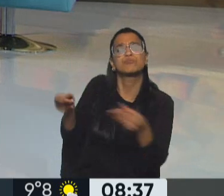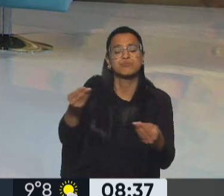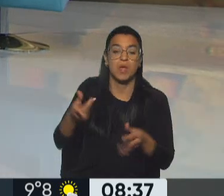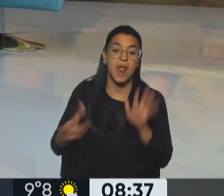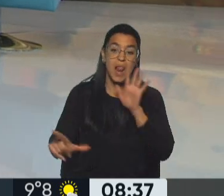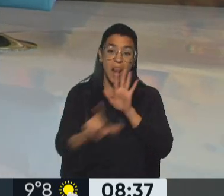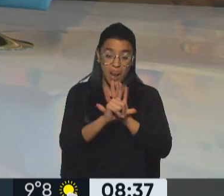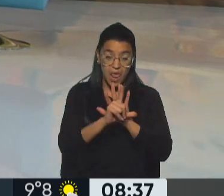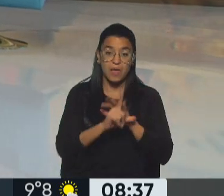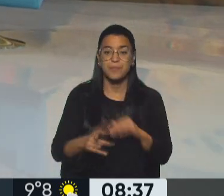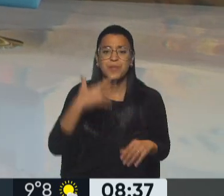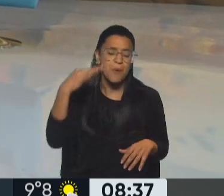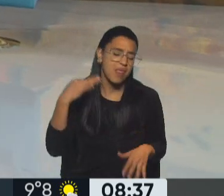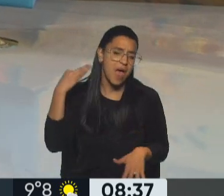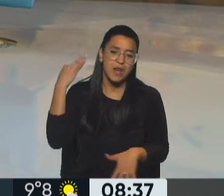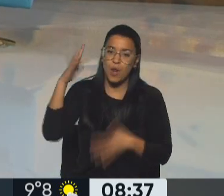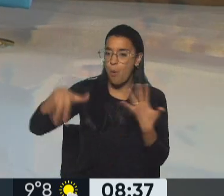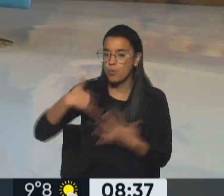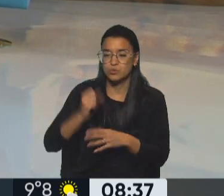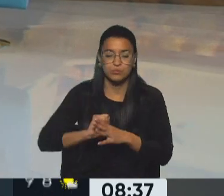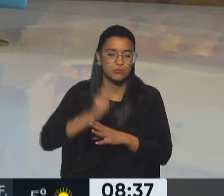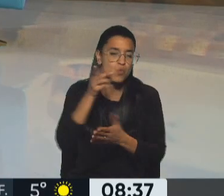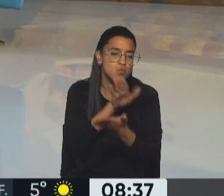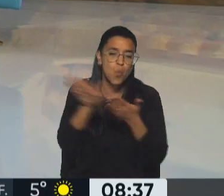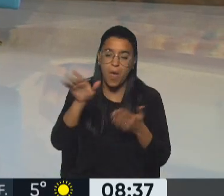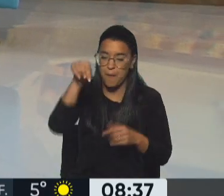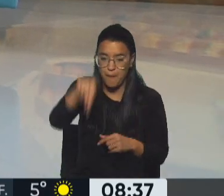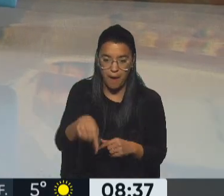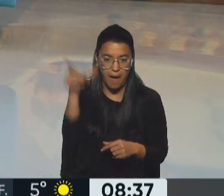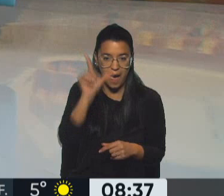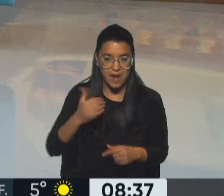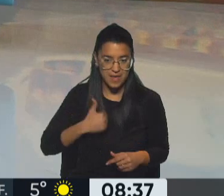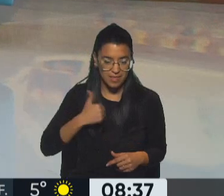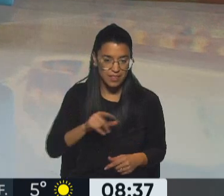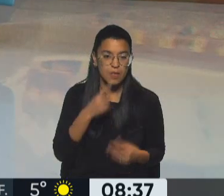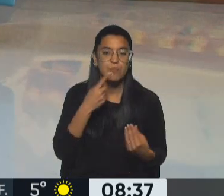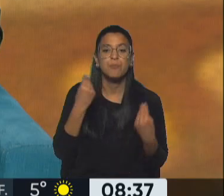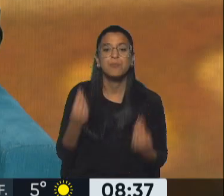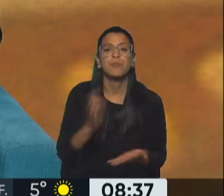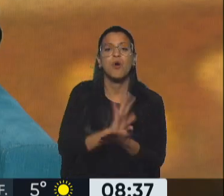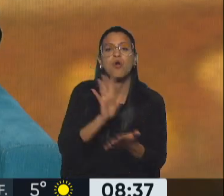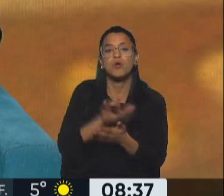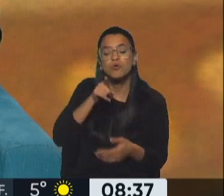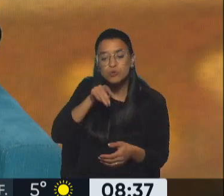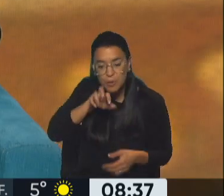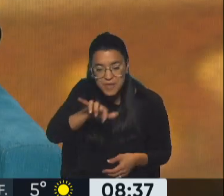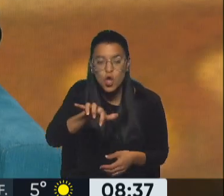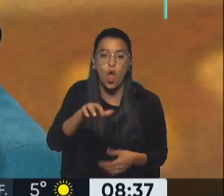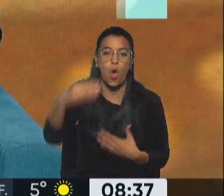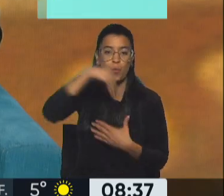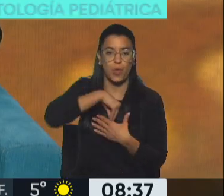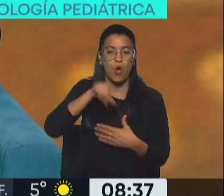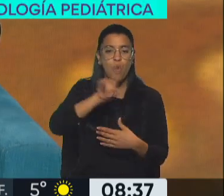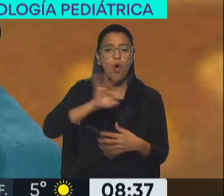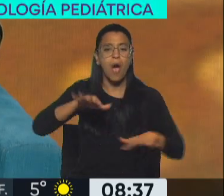ley realmente es revolucionaria y es pionera en nuestro país porque previene la resistencia antimicrobiana o tiende a